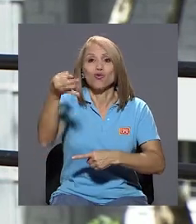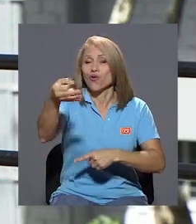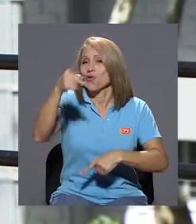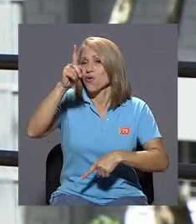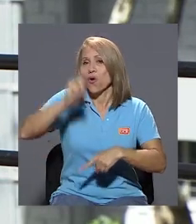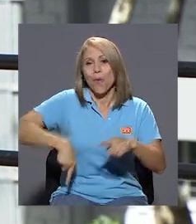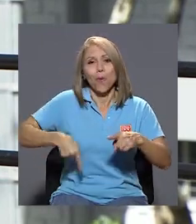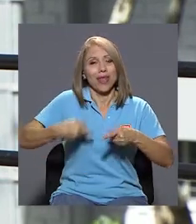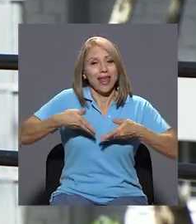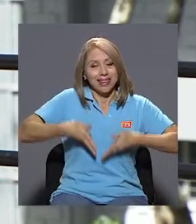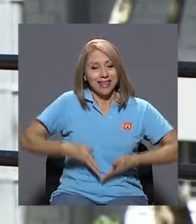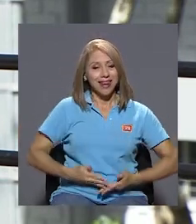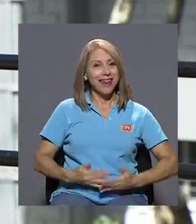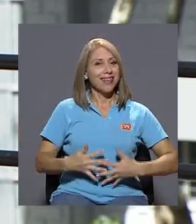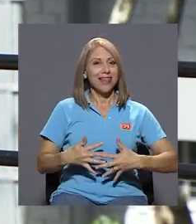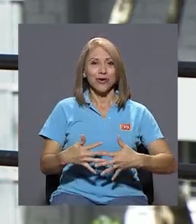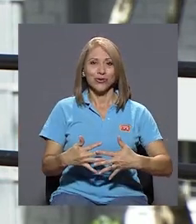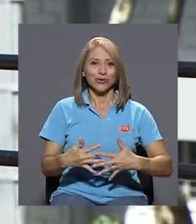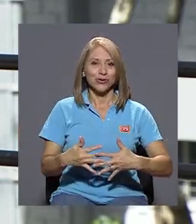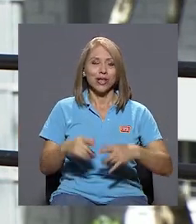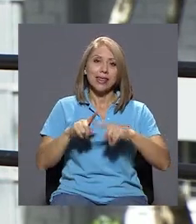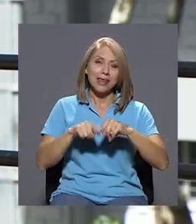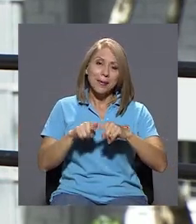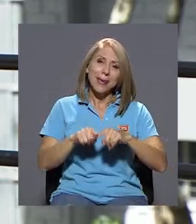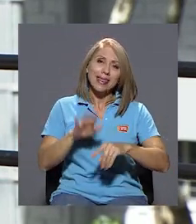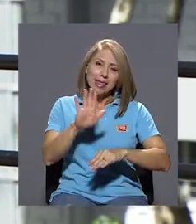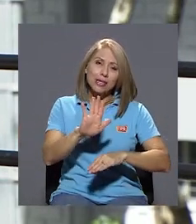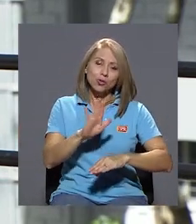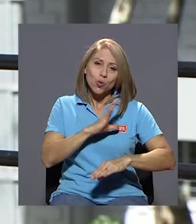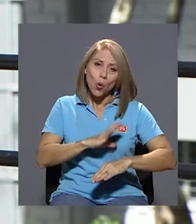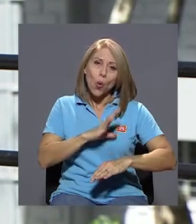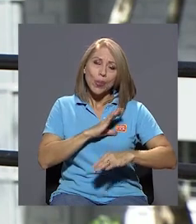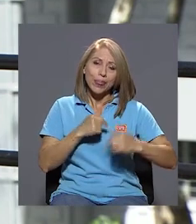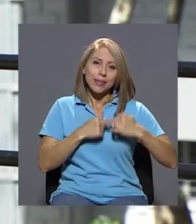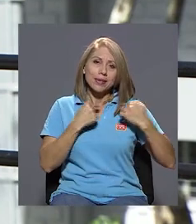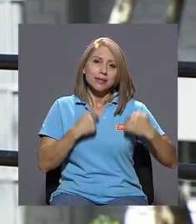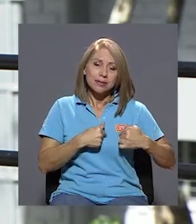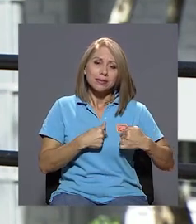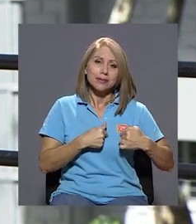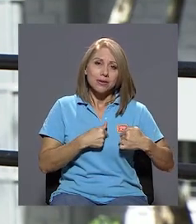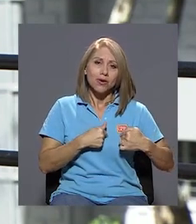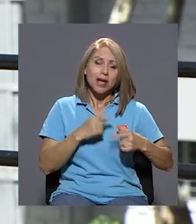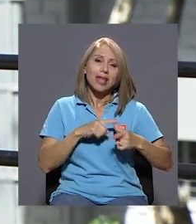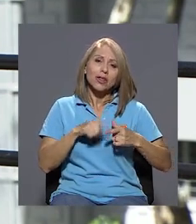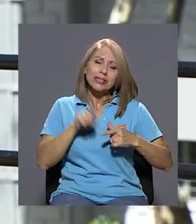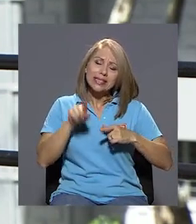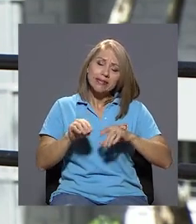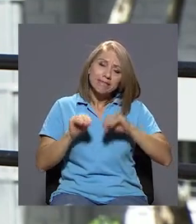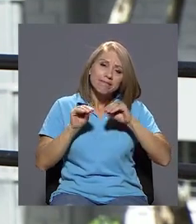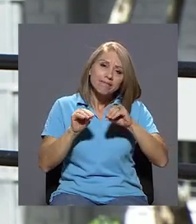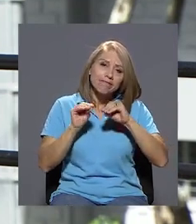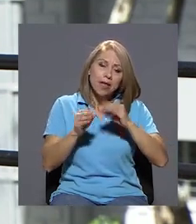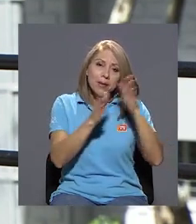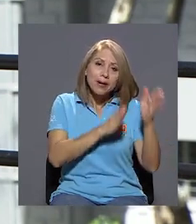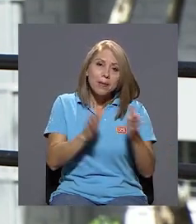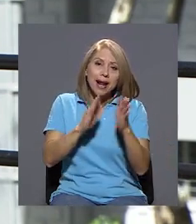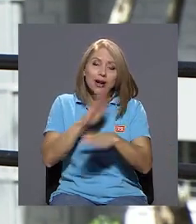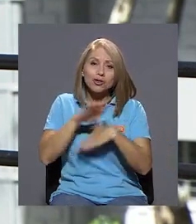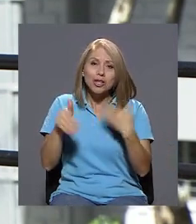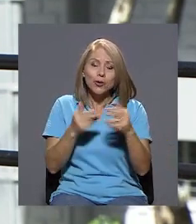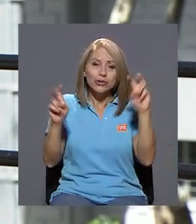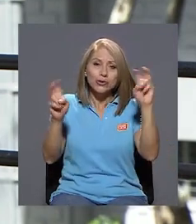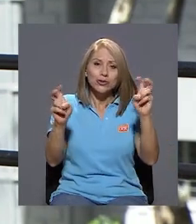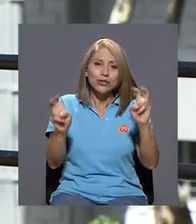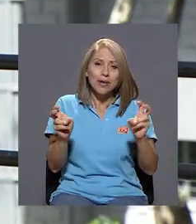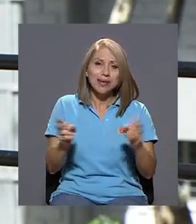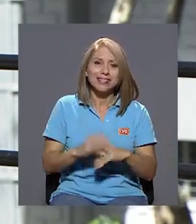podrán tener hijos, ¿verdad? Según su condición cardíaca, entonces es prepararlos en todos